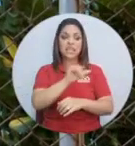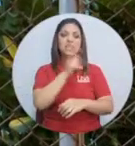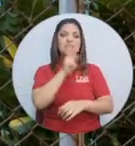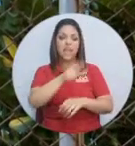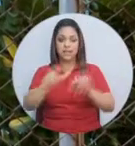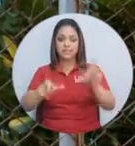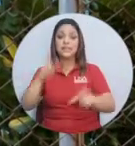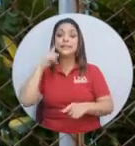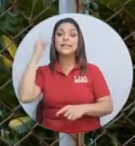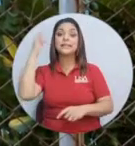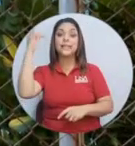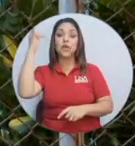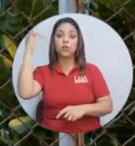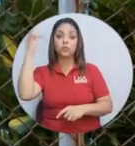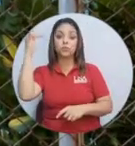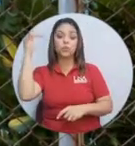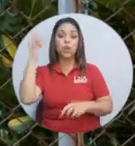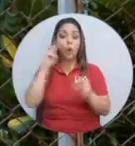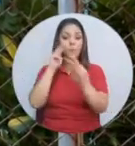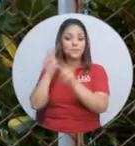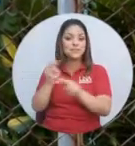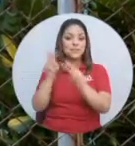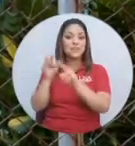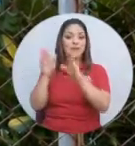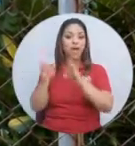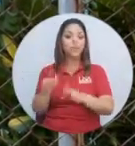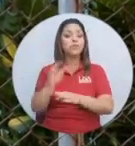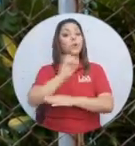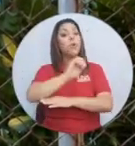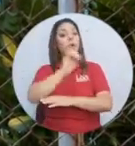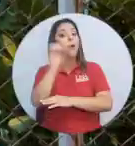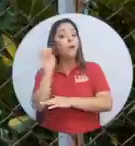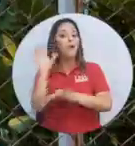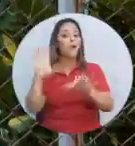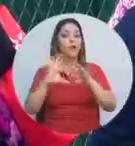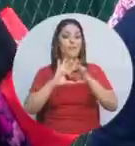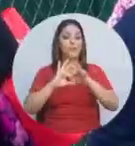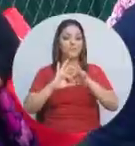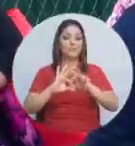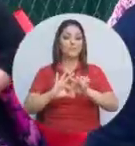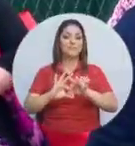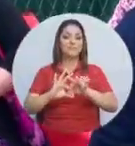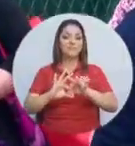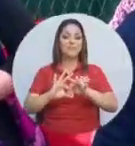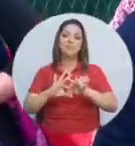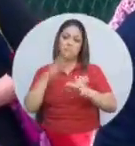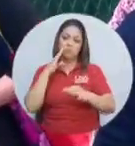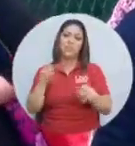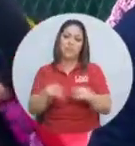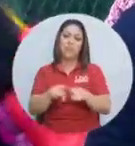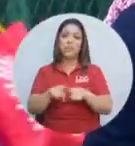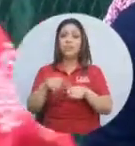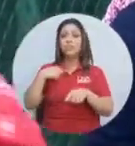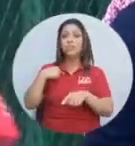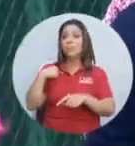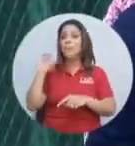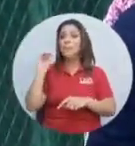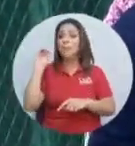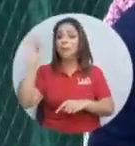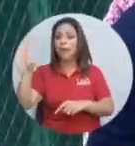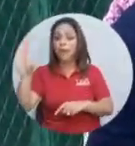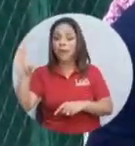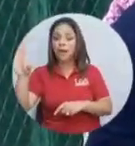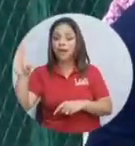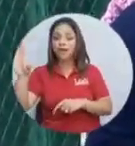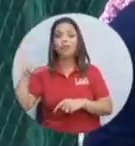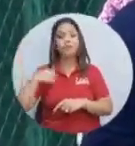que son los testigos, los observadores o los cómplices, porque al final de cuentas quienes lo reproducimos también por omisión o por acción